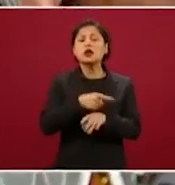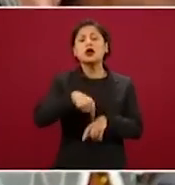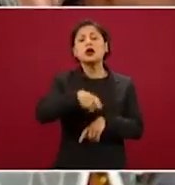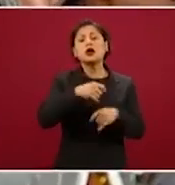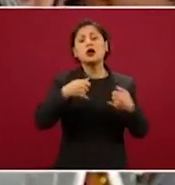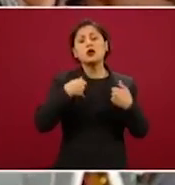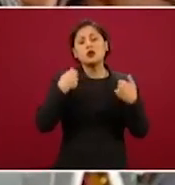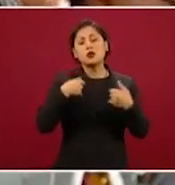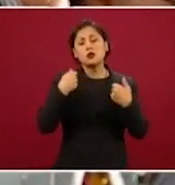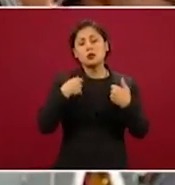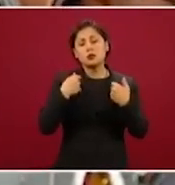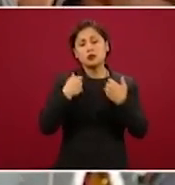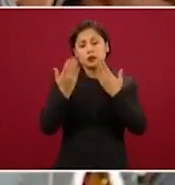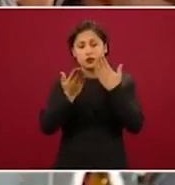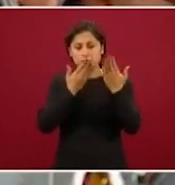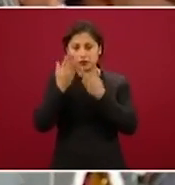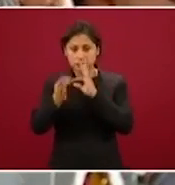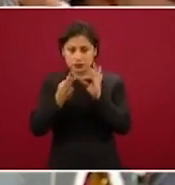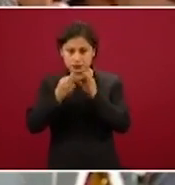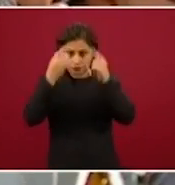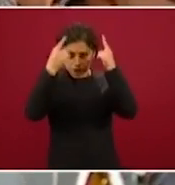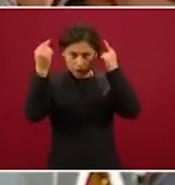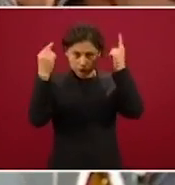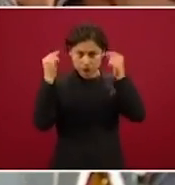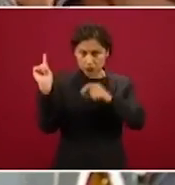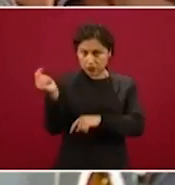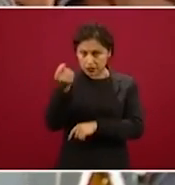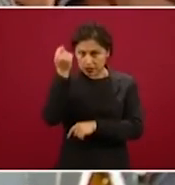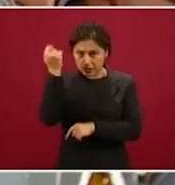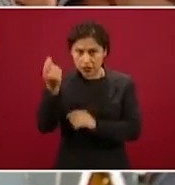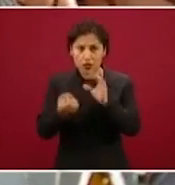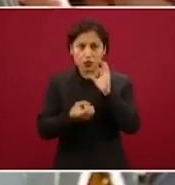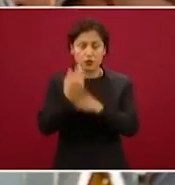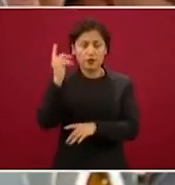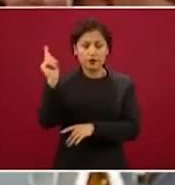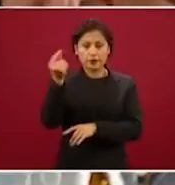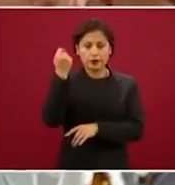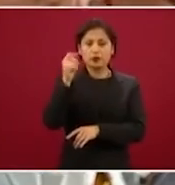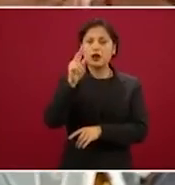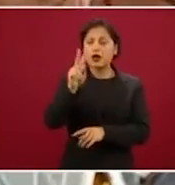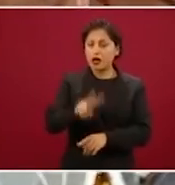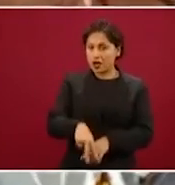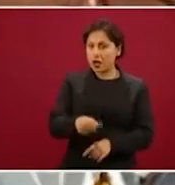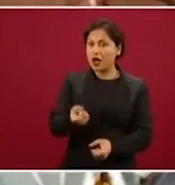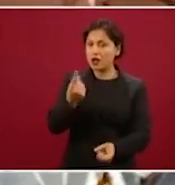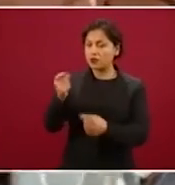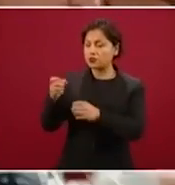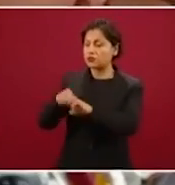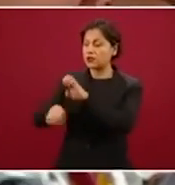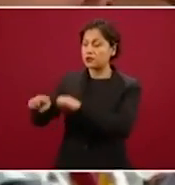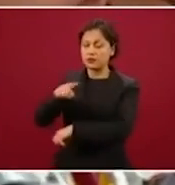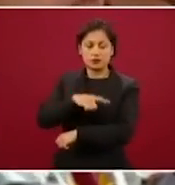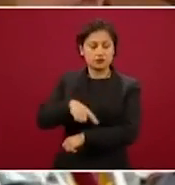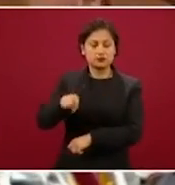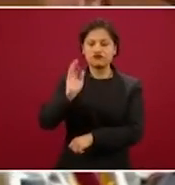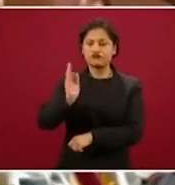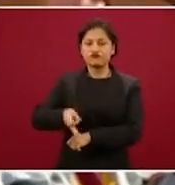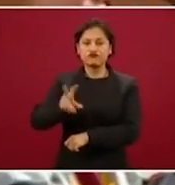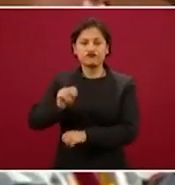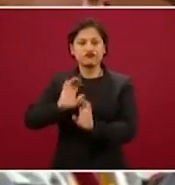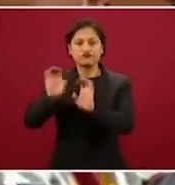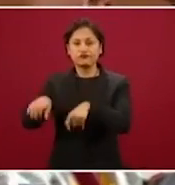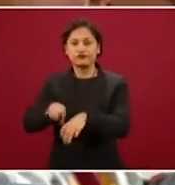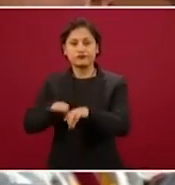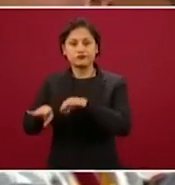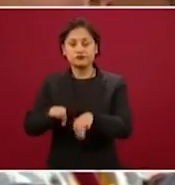profesionales o técnicas, hay nuevas tecnologías, no los contratan en las empresas algunos. ¿Qué están haciendo eso y